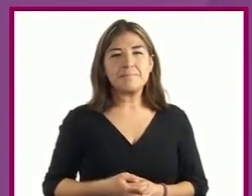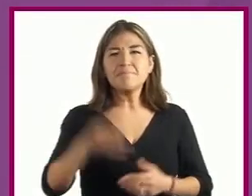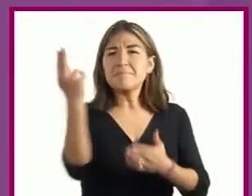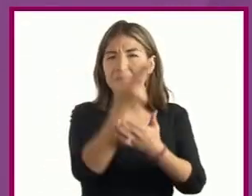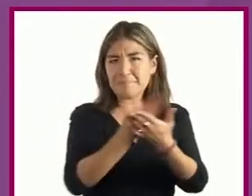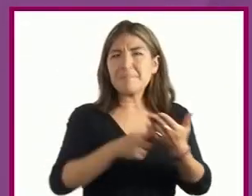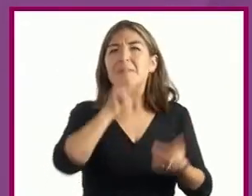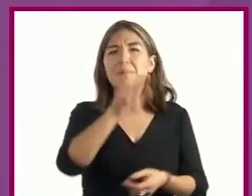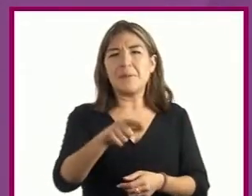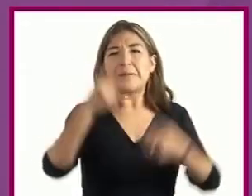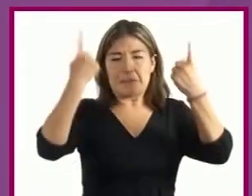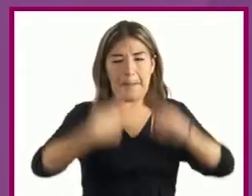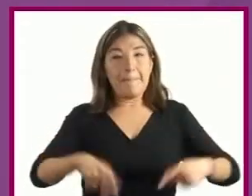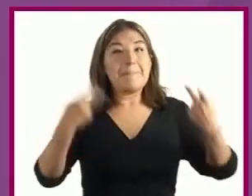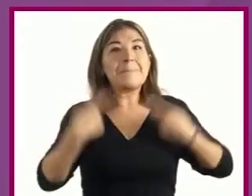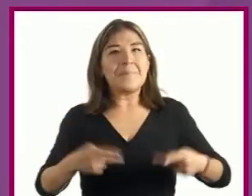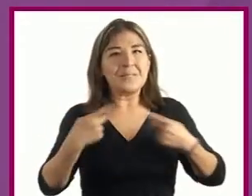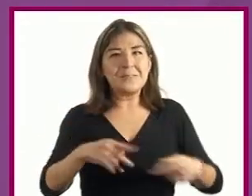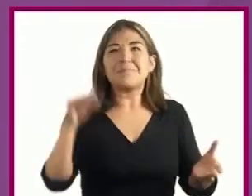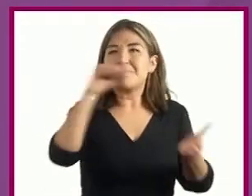Dibuja también a los personajes.